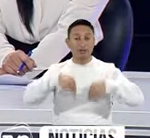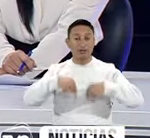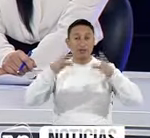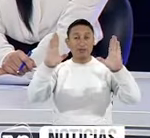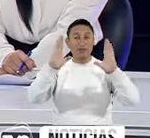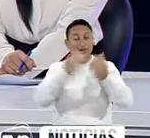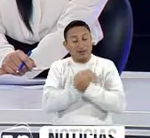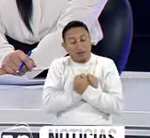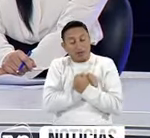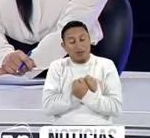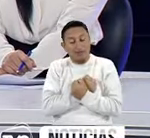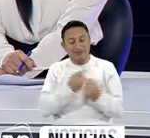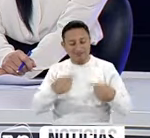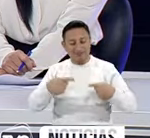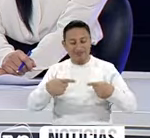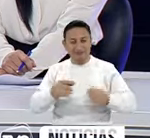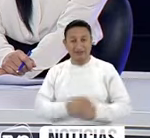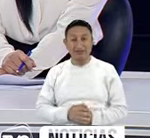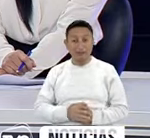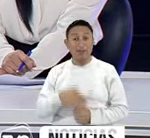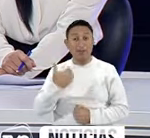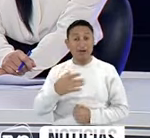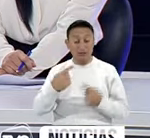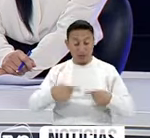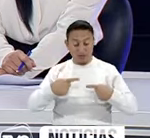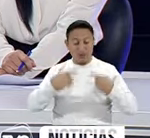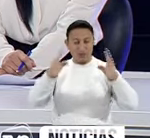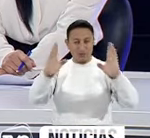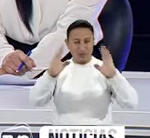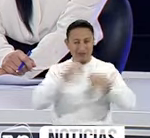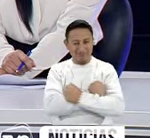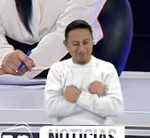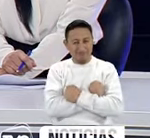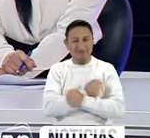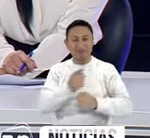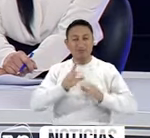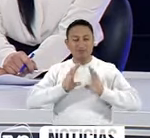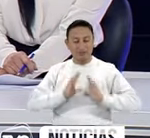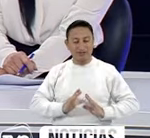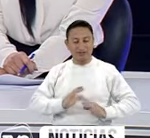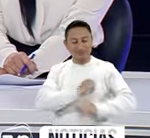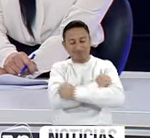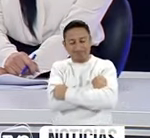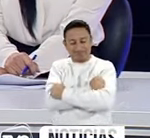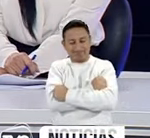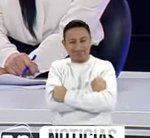compañía, pero sobre todo esa fiel sintonía. Que descansen, amigos. Un abrazo grande.